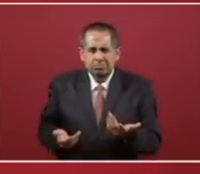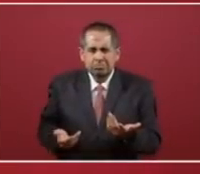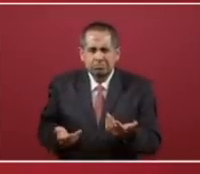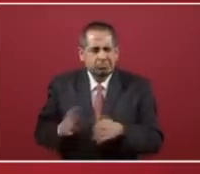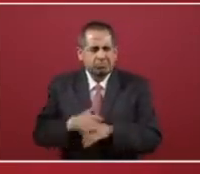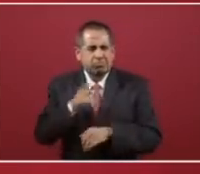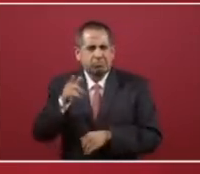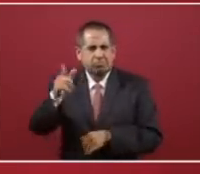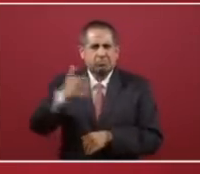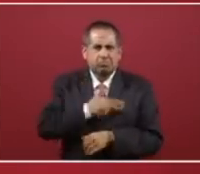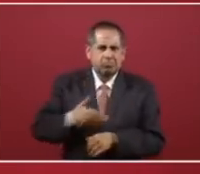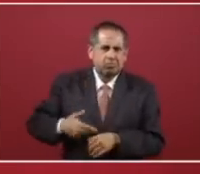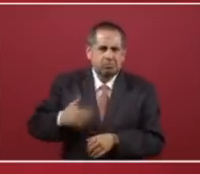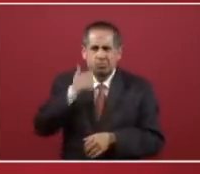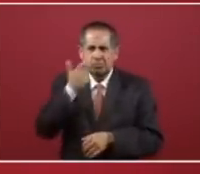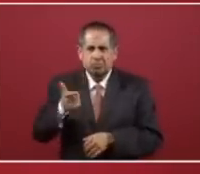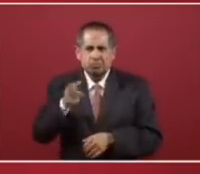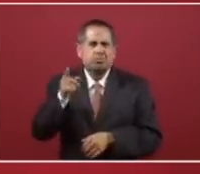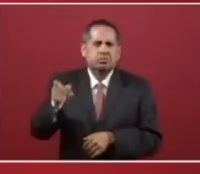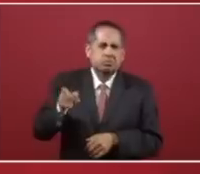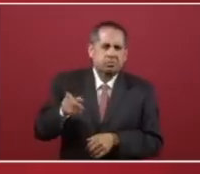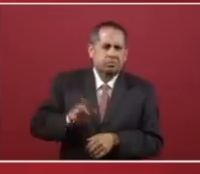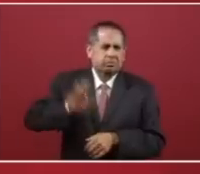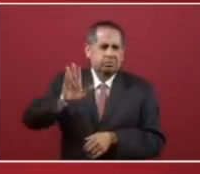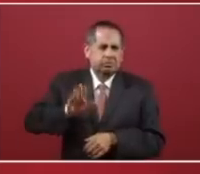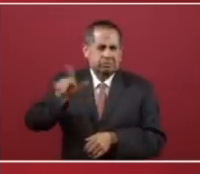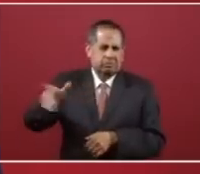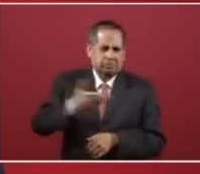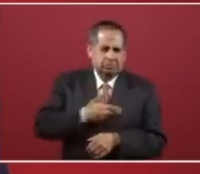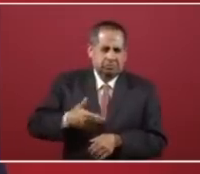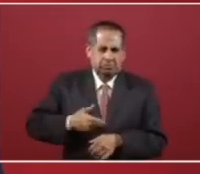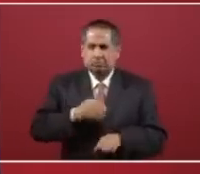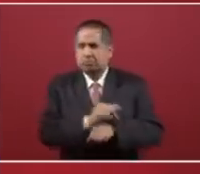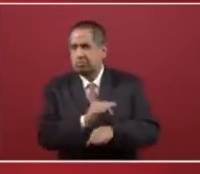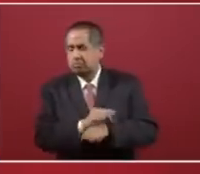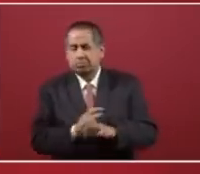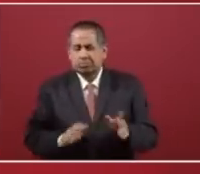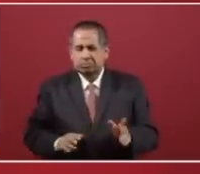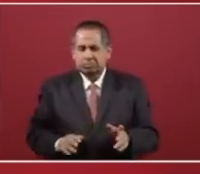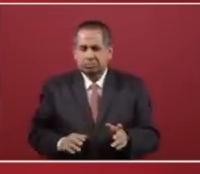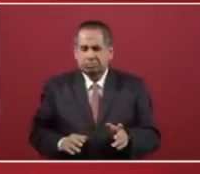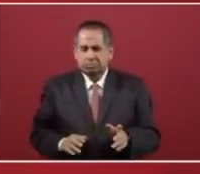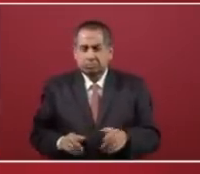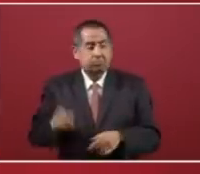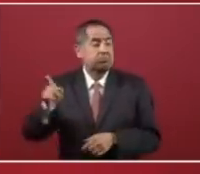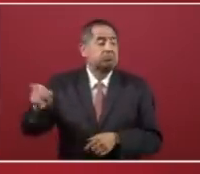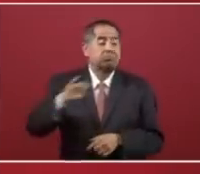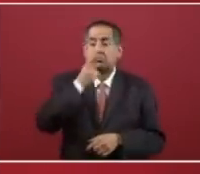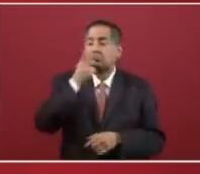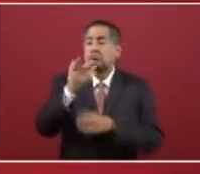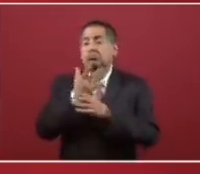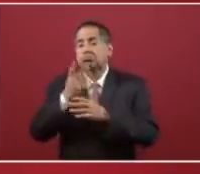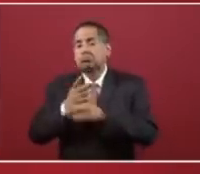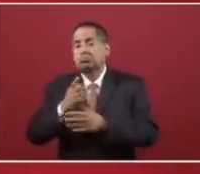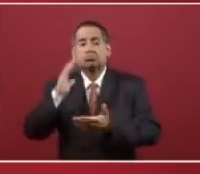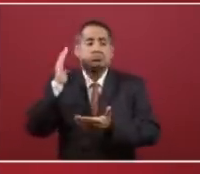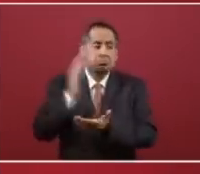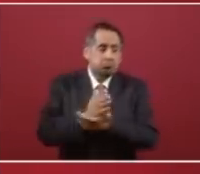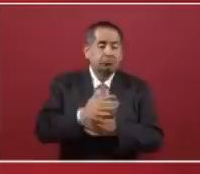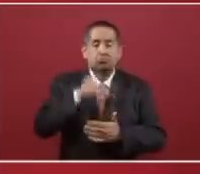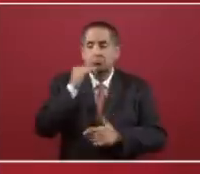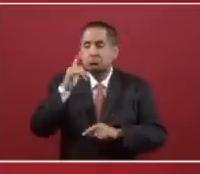porque el presidente está diciendo de que no quiere que esté que haya